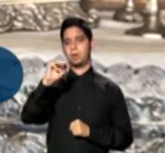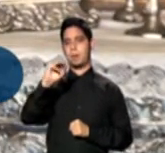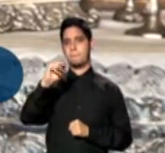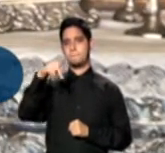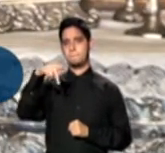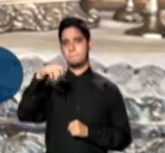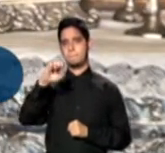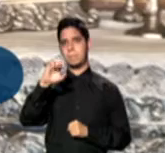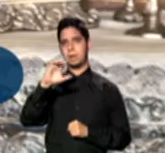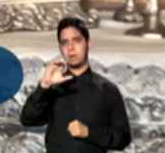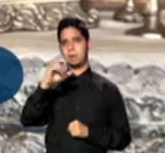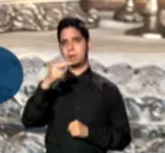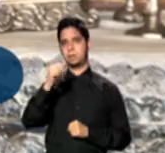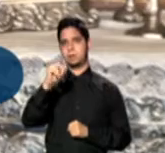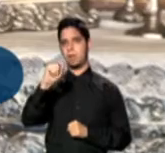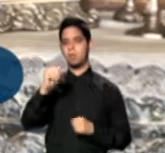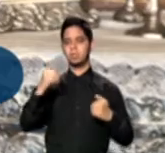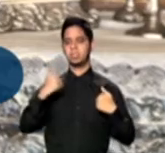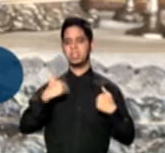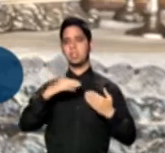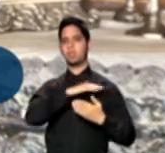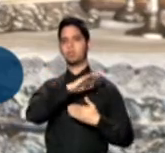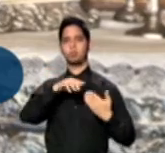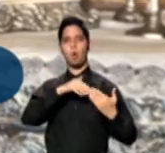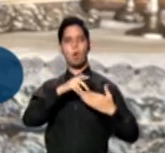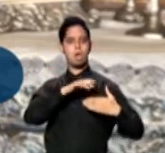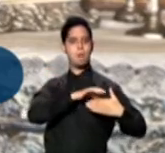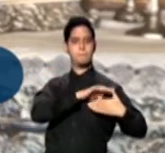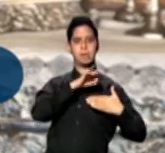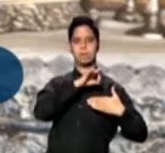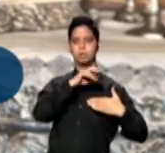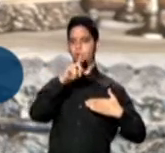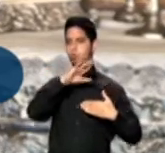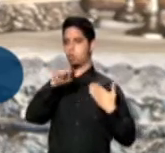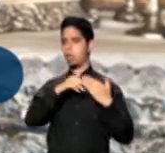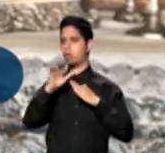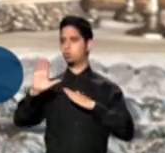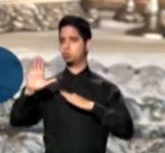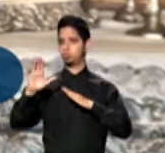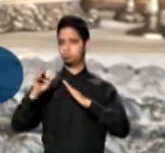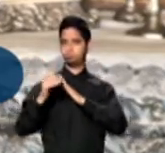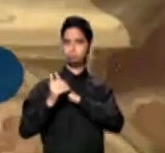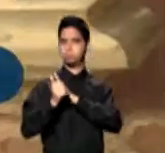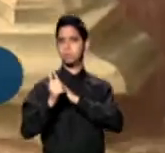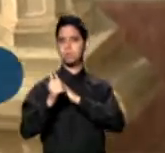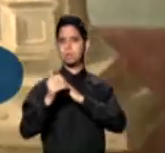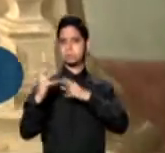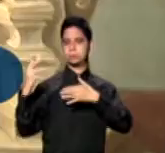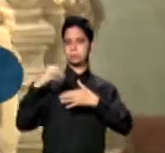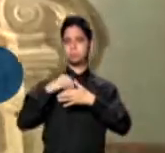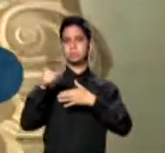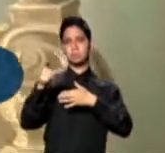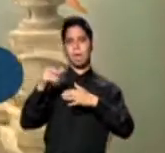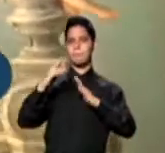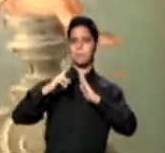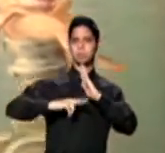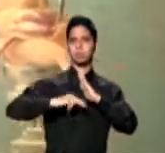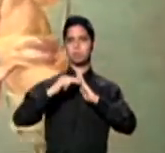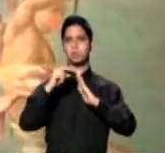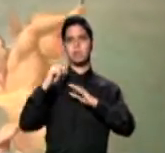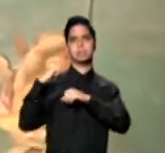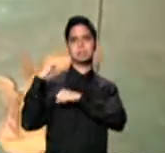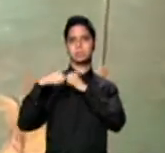sí todo el espíritu y toda la esencia de este gran pintor puertorriqueño del siglo XVIII en su